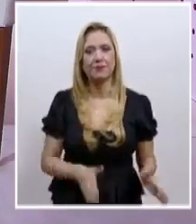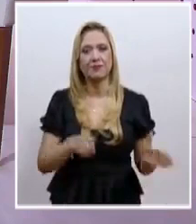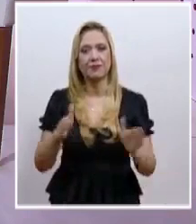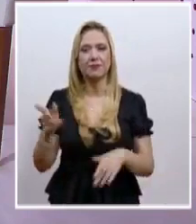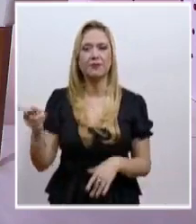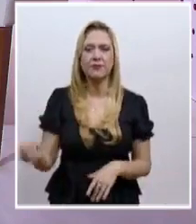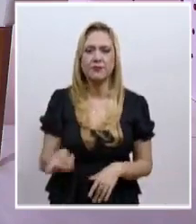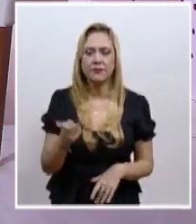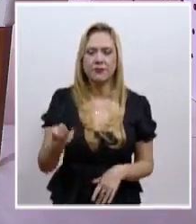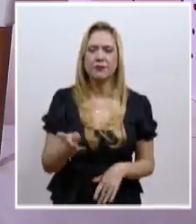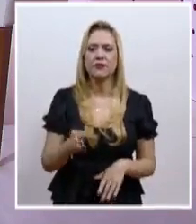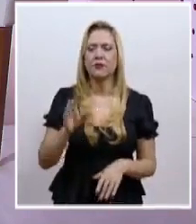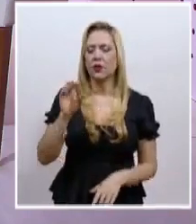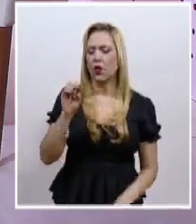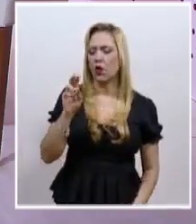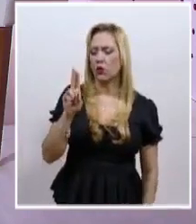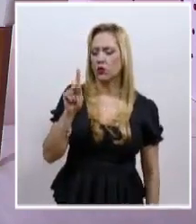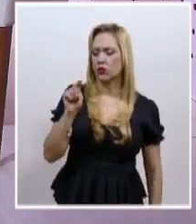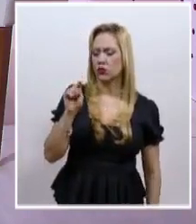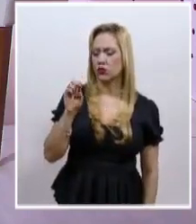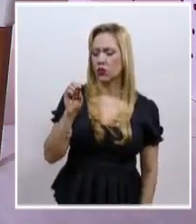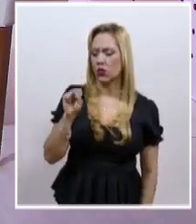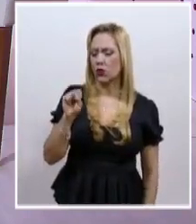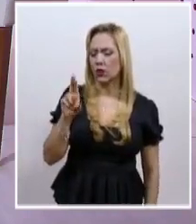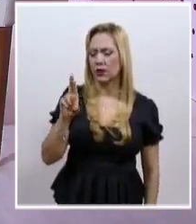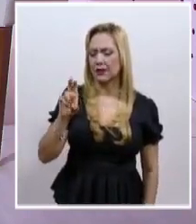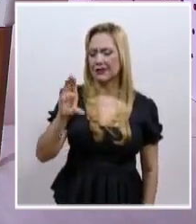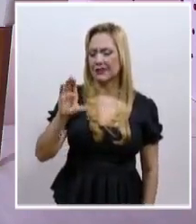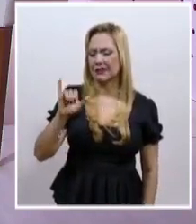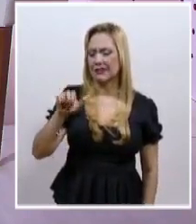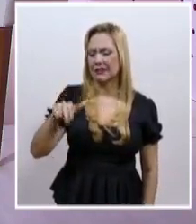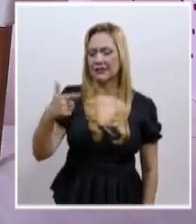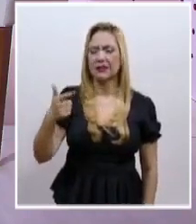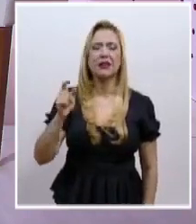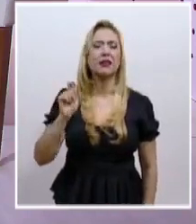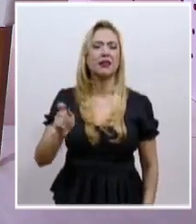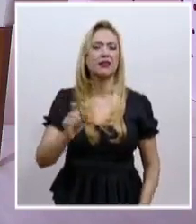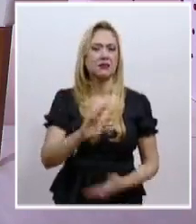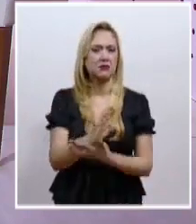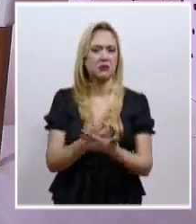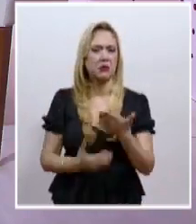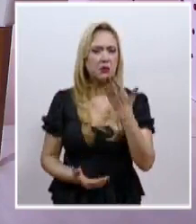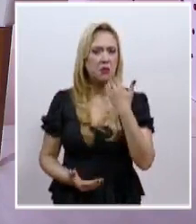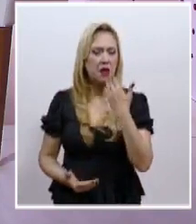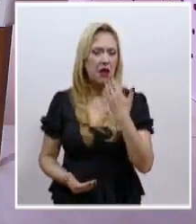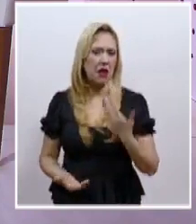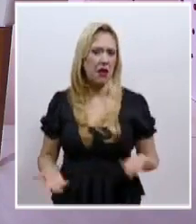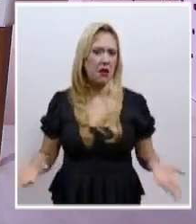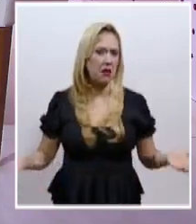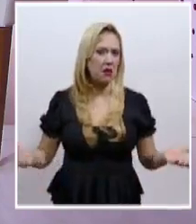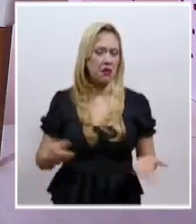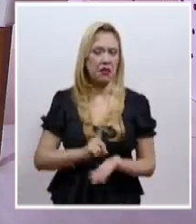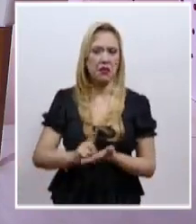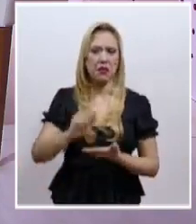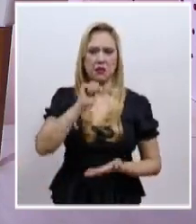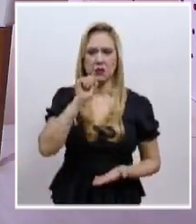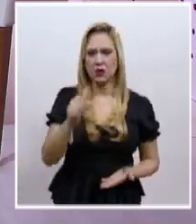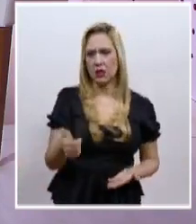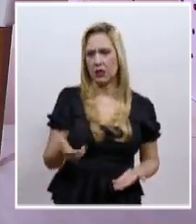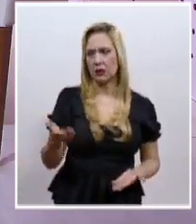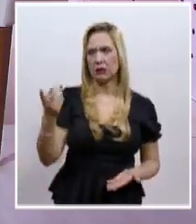siguiente ronda sobre el outsourcing, que también es una situación que vulneró y ha vulnerado durante muchos años los derechos de los trabajadores. Pero antes de